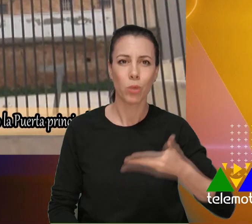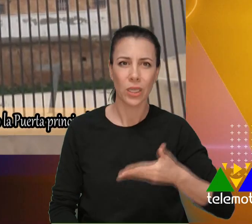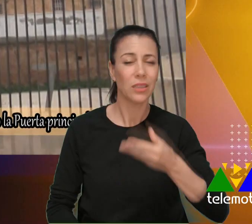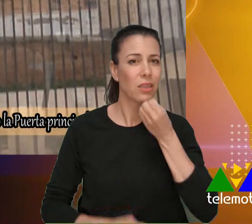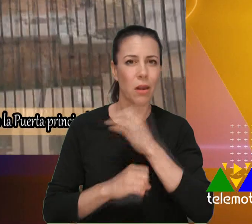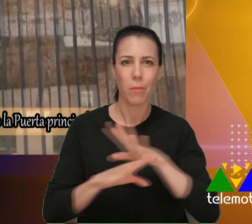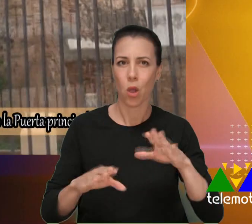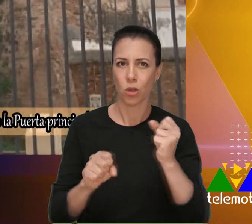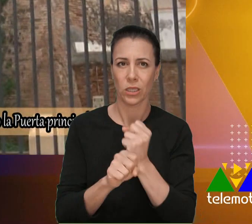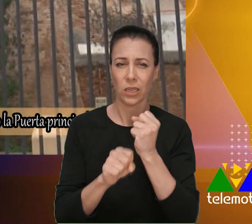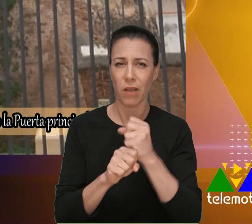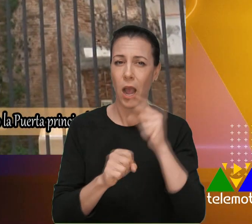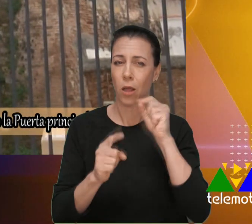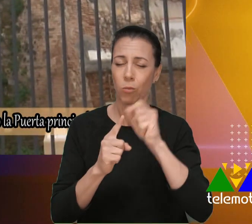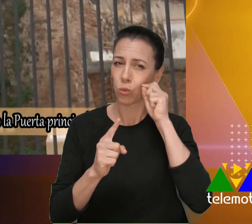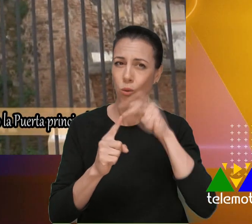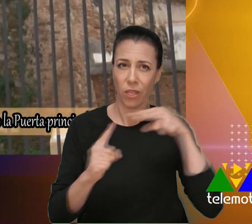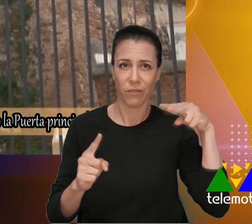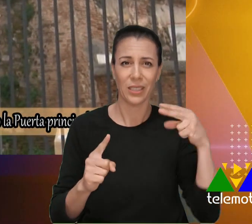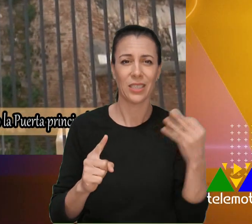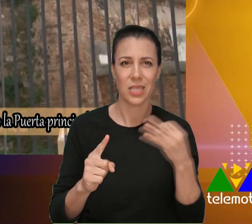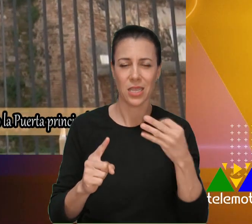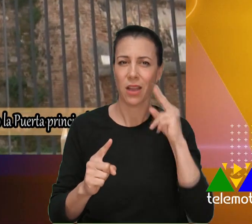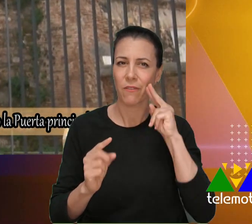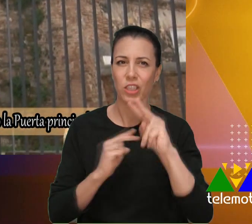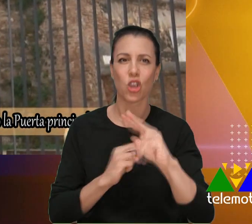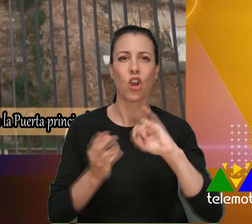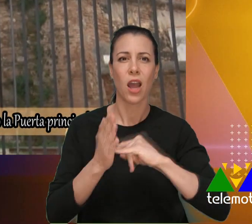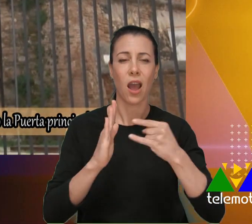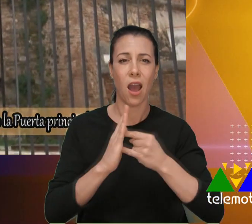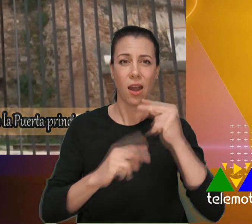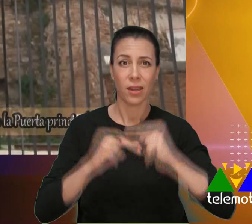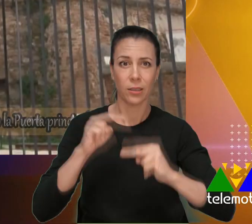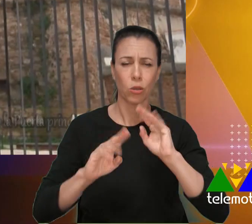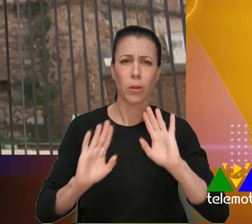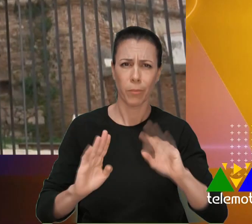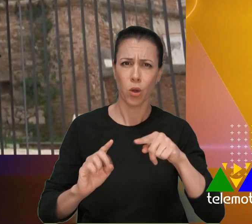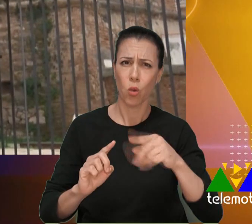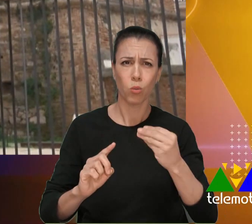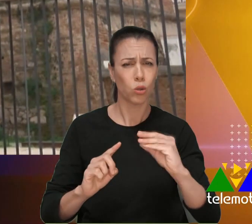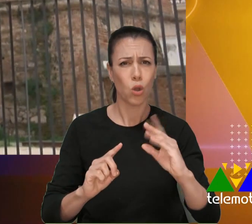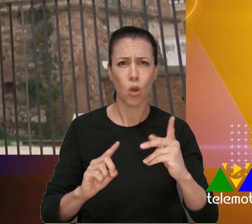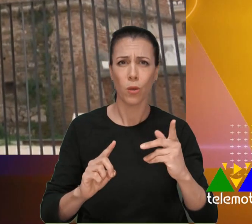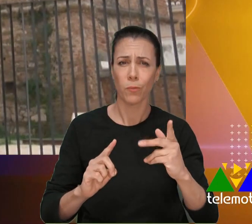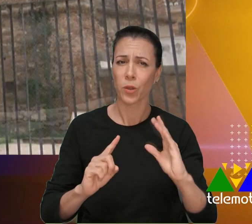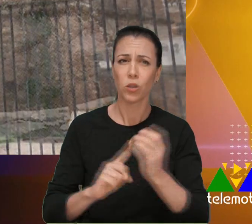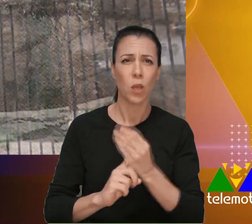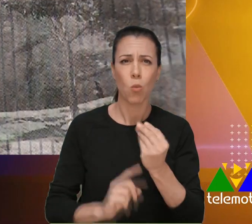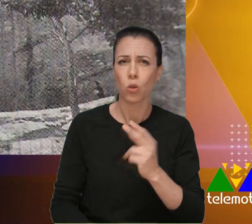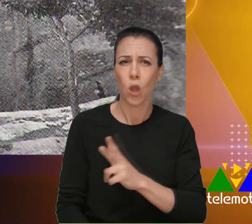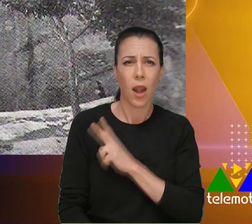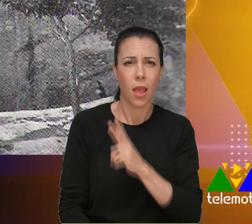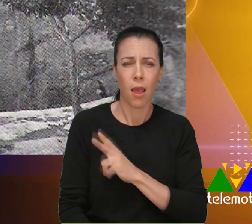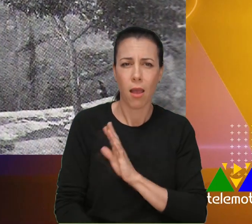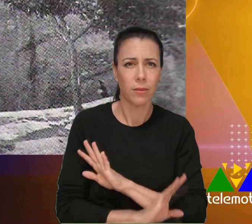mejor se trabaja, ¿no?, desde el punto de vista de la visión arquitectónica, y está muy conseguida, es muy elegante. Desde el